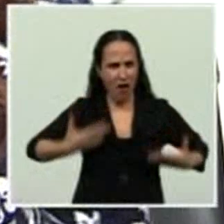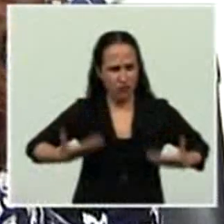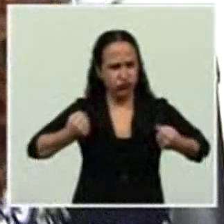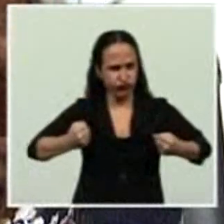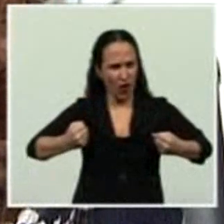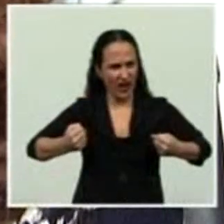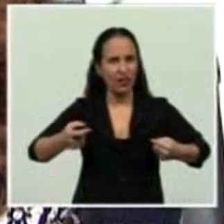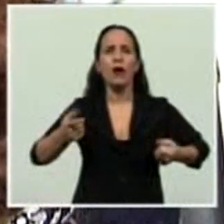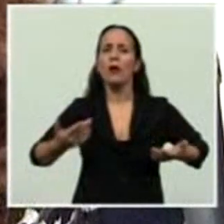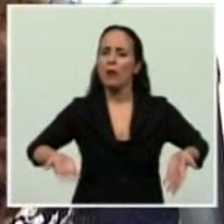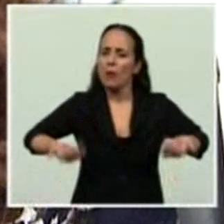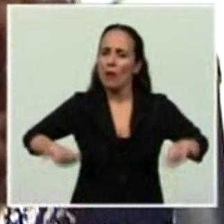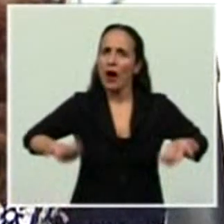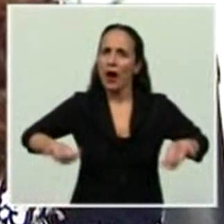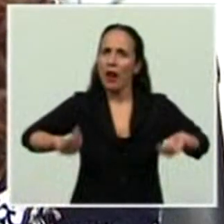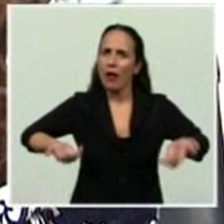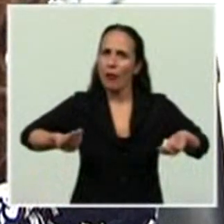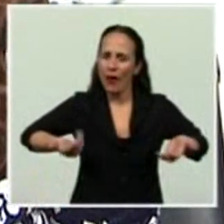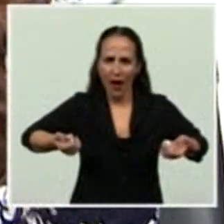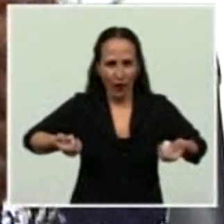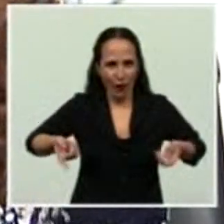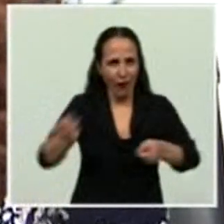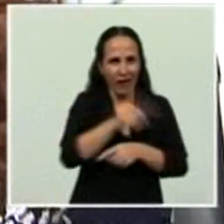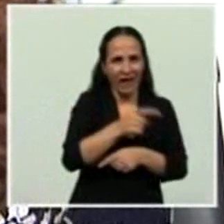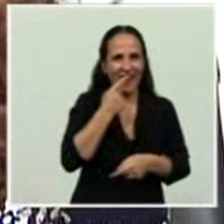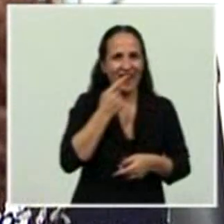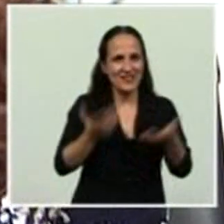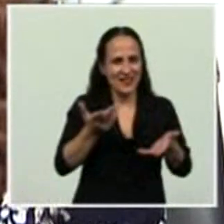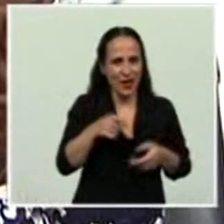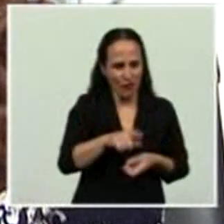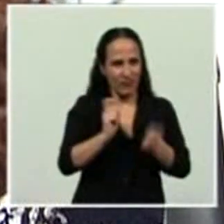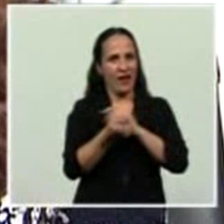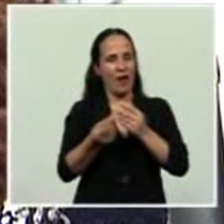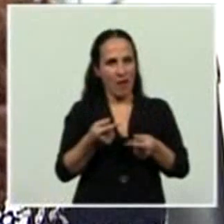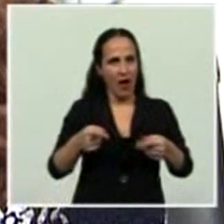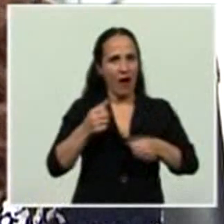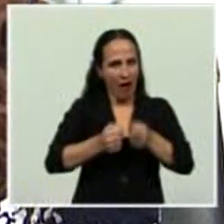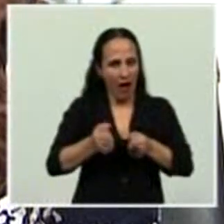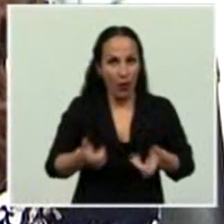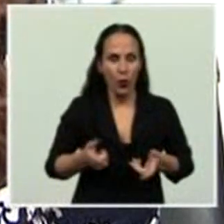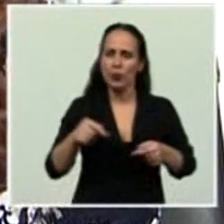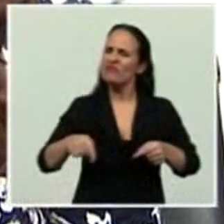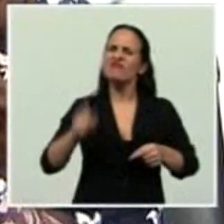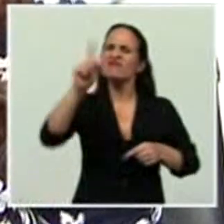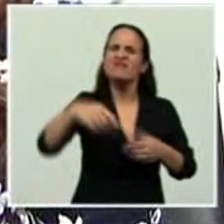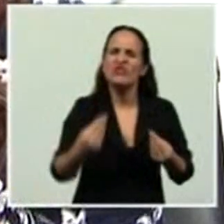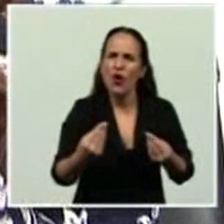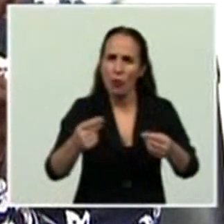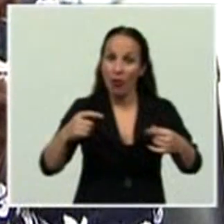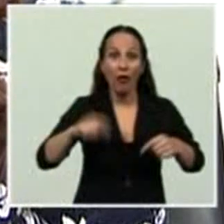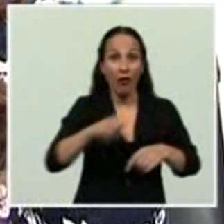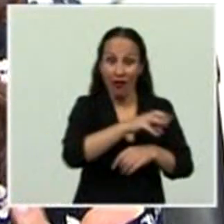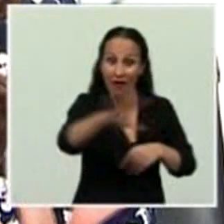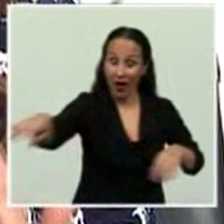acero y pesan cinco veces menos Cómo impacta esto en la siembra significa